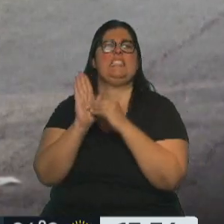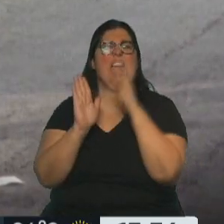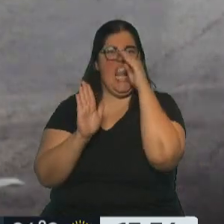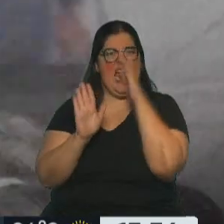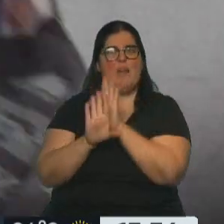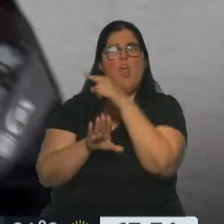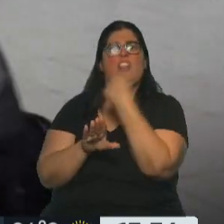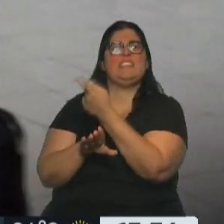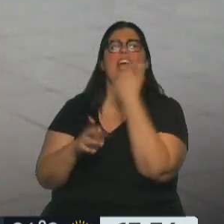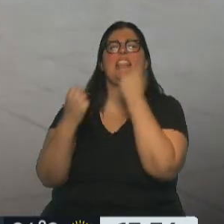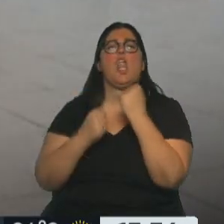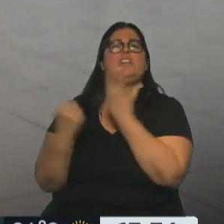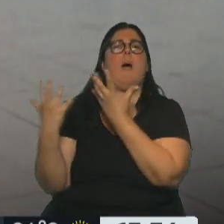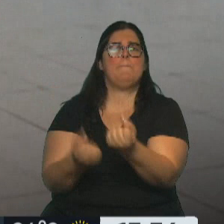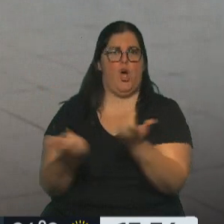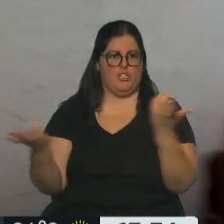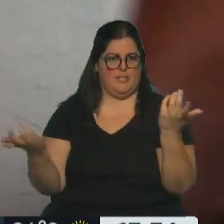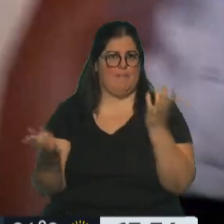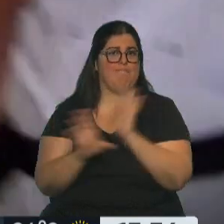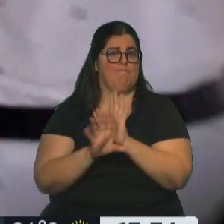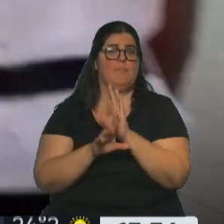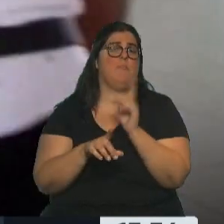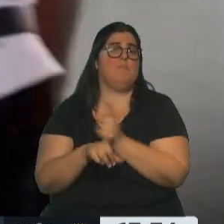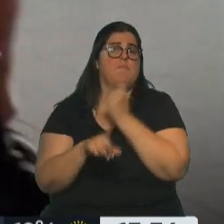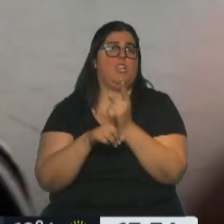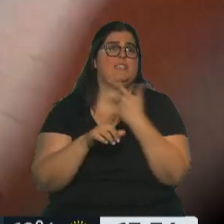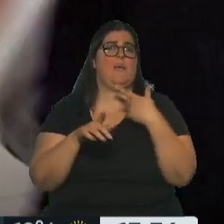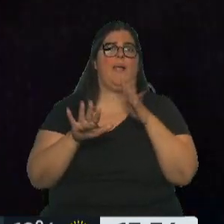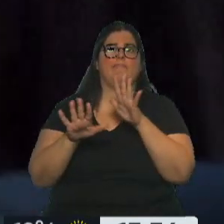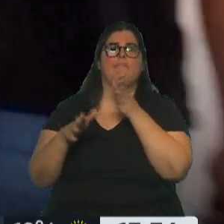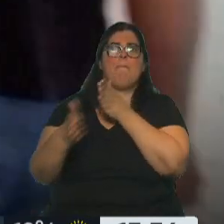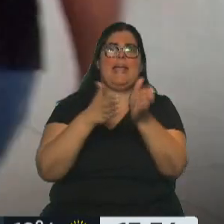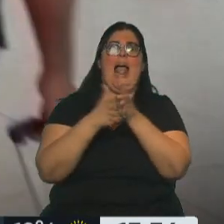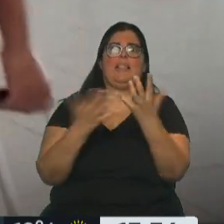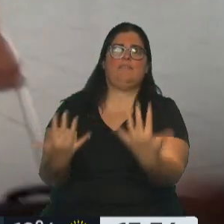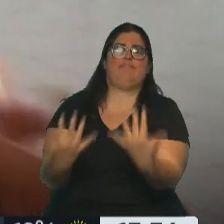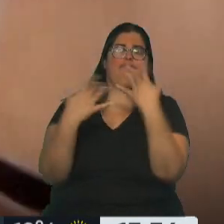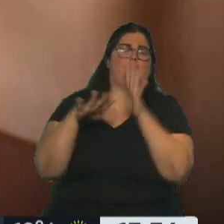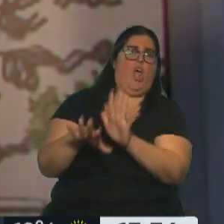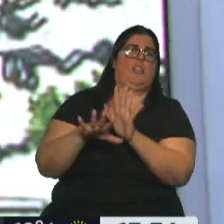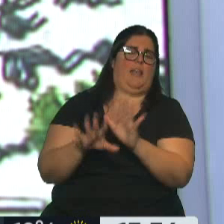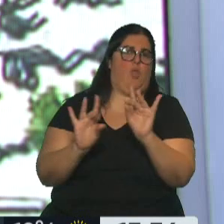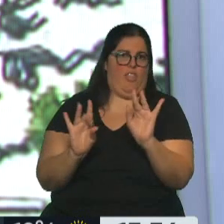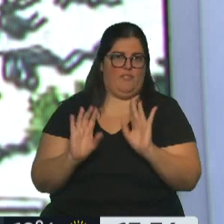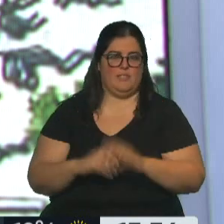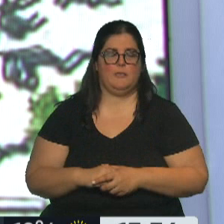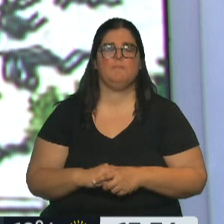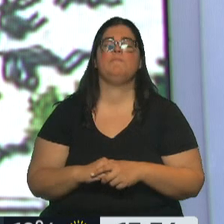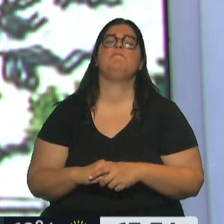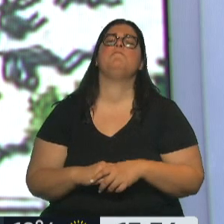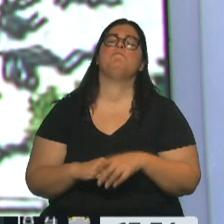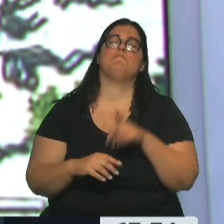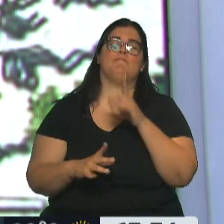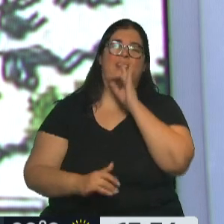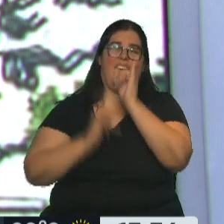poco ayuda a contener la oleada de migrantes. Bien, hasta aquí